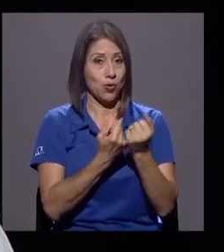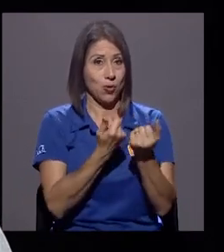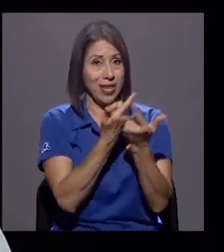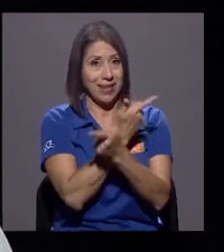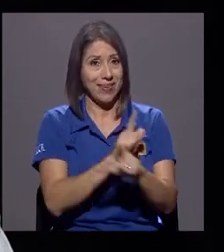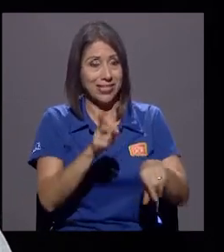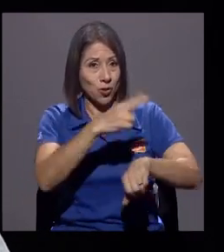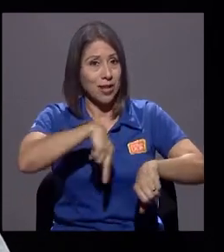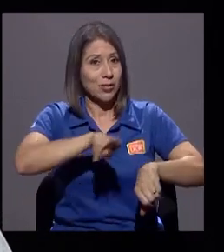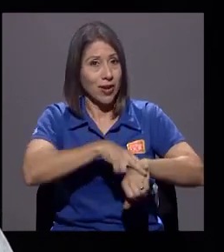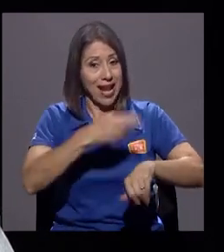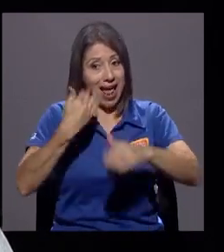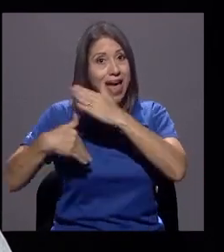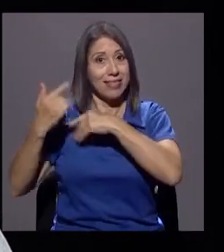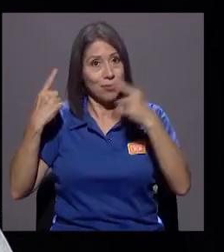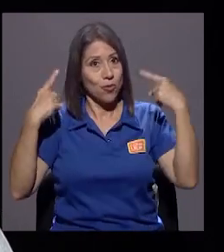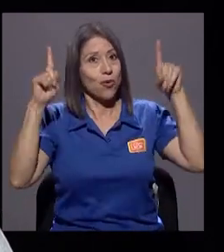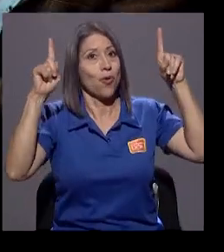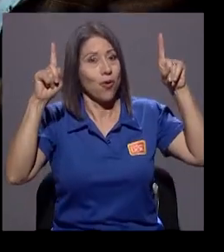la vez anterior